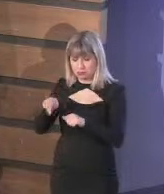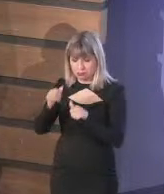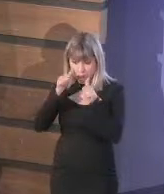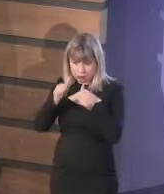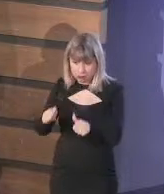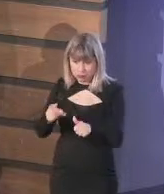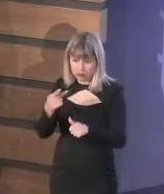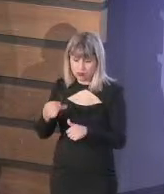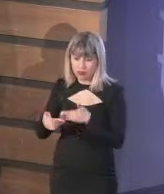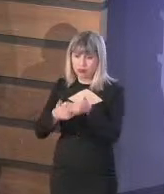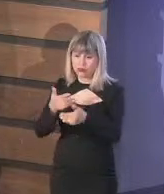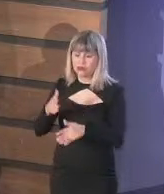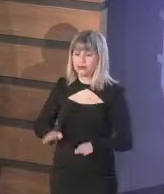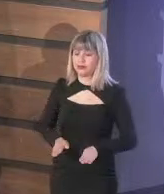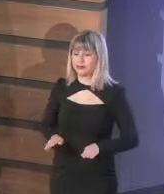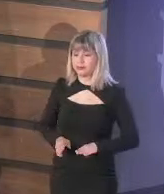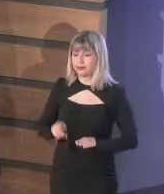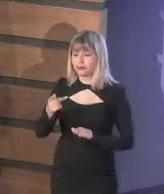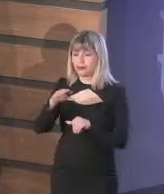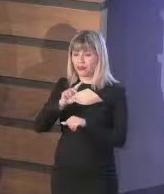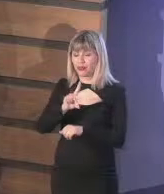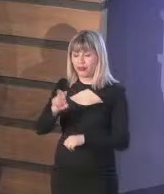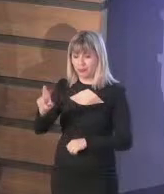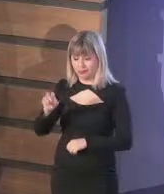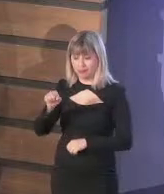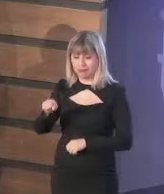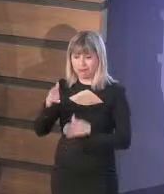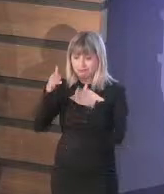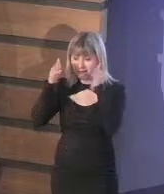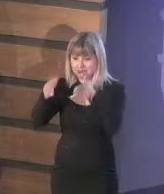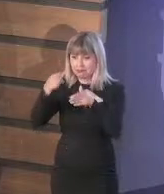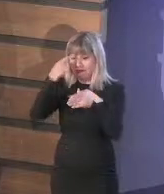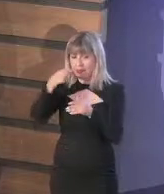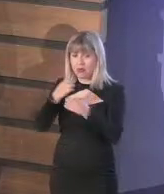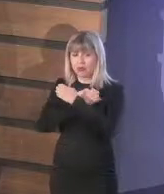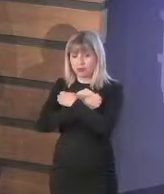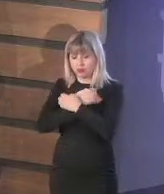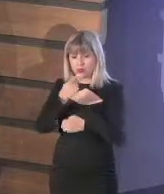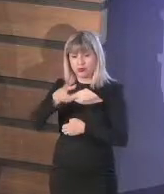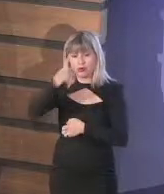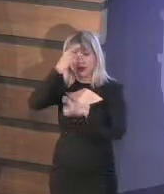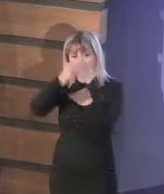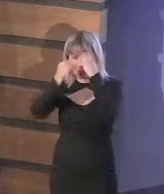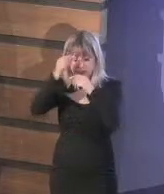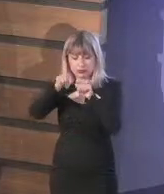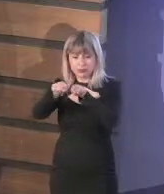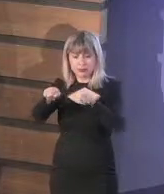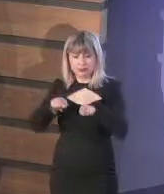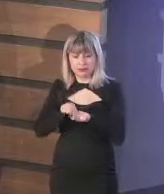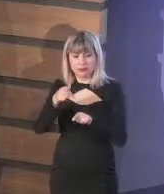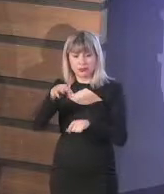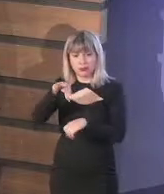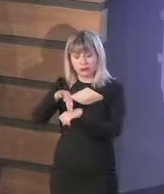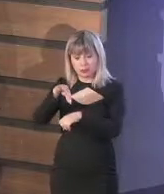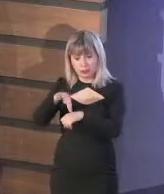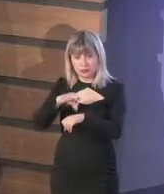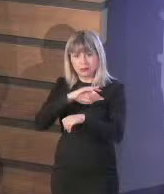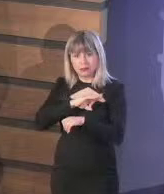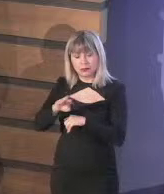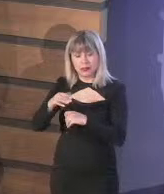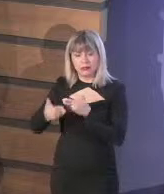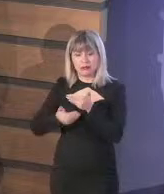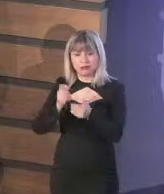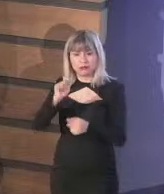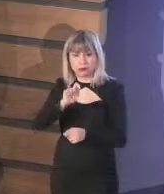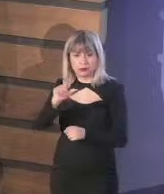no solo resalta su capacidad clínica, sino también su dedicación a la educación y al aprendizaje en el ámbito médico, lo que le convierte en